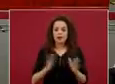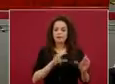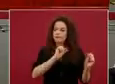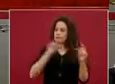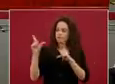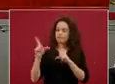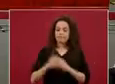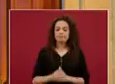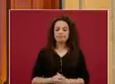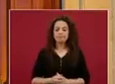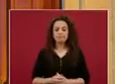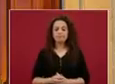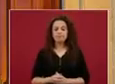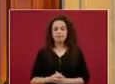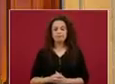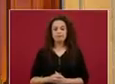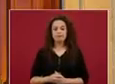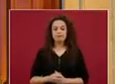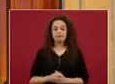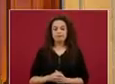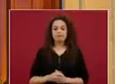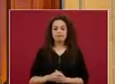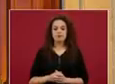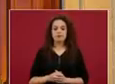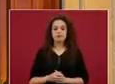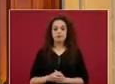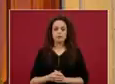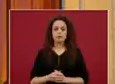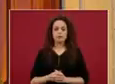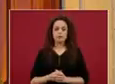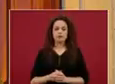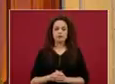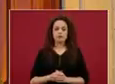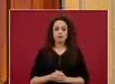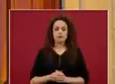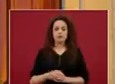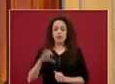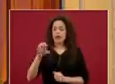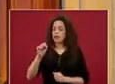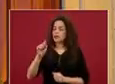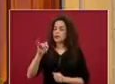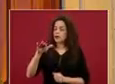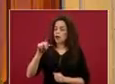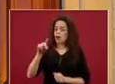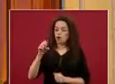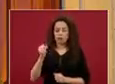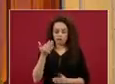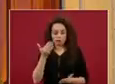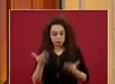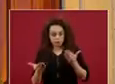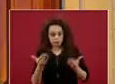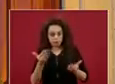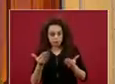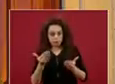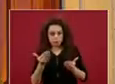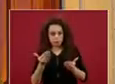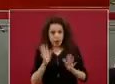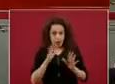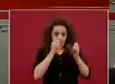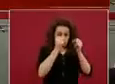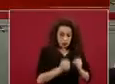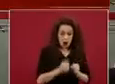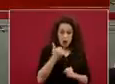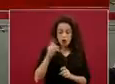lámina, por favor, donde vemos los casos estimados, es decir, tomamos todos los confirmados y agregamos aquellos aún sospechosos que